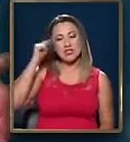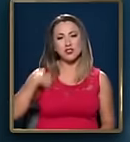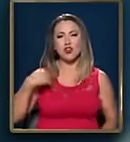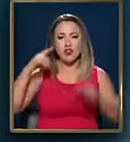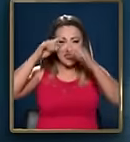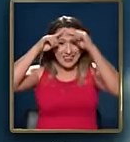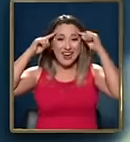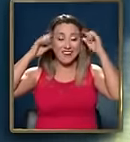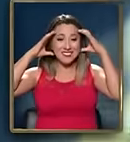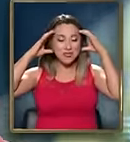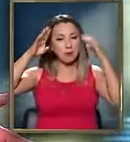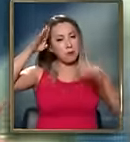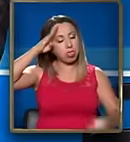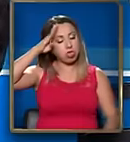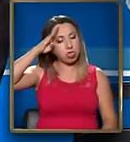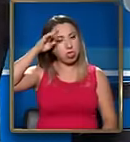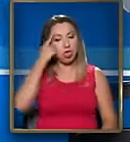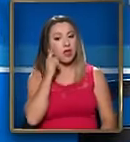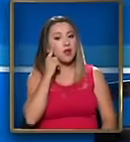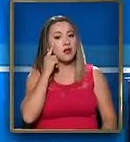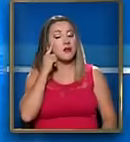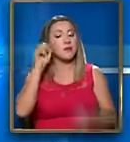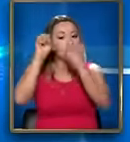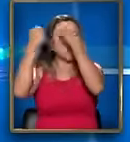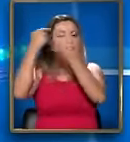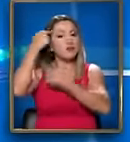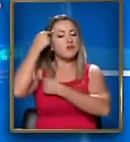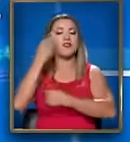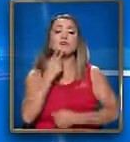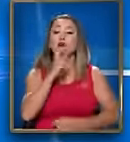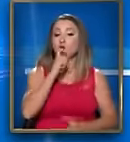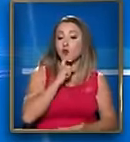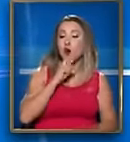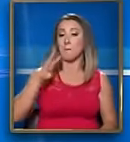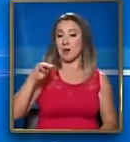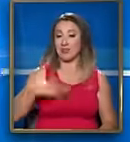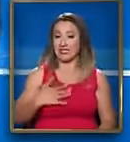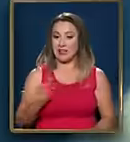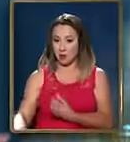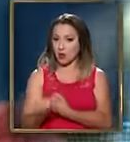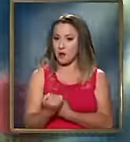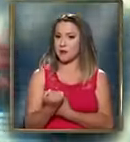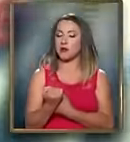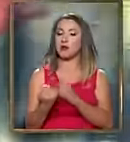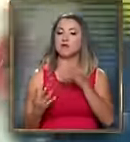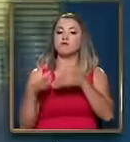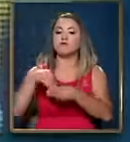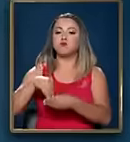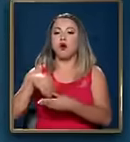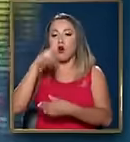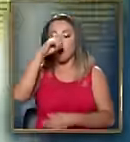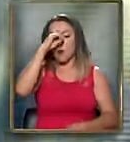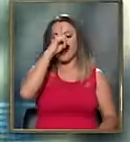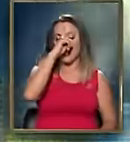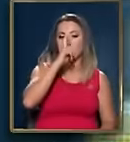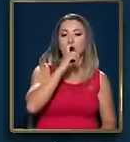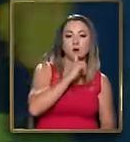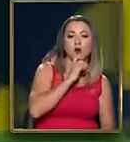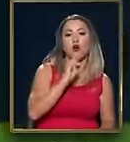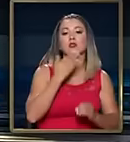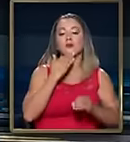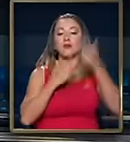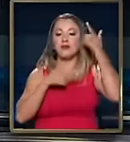cabeza rota, viviendo en Curicó. Mi madre, yo creo que tenía la mejor intención conmigo. Me llevaba al hospital de Curicó o al hospital de